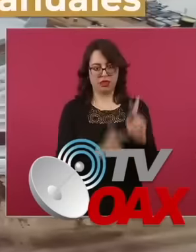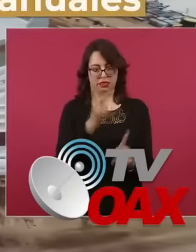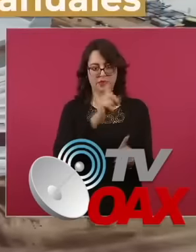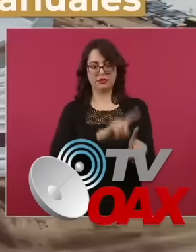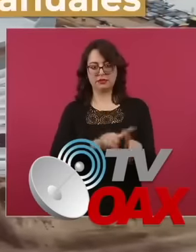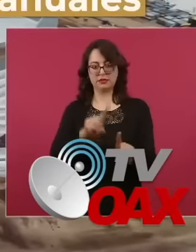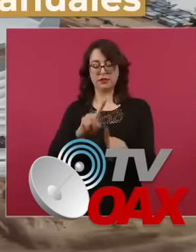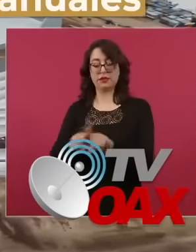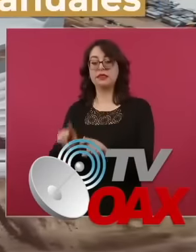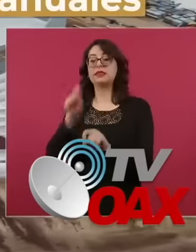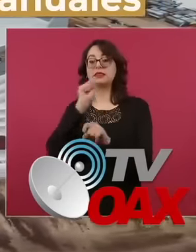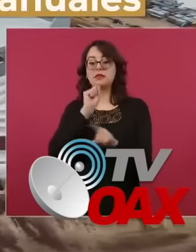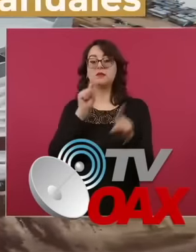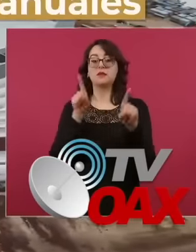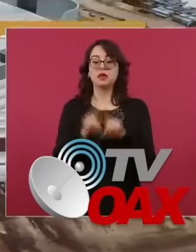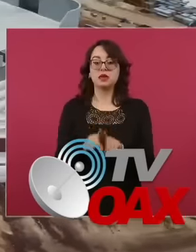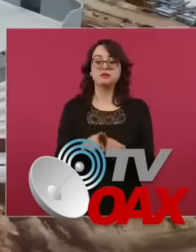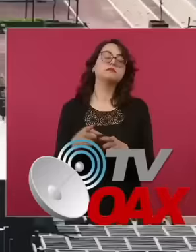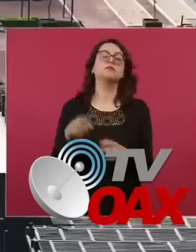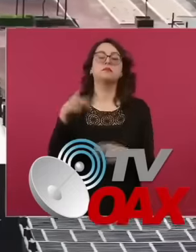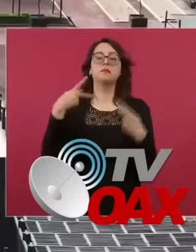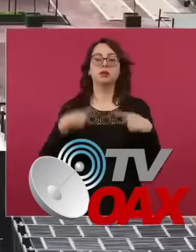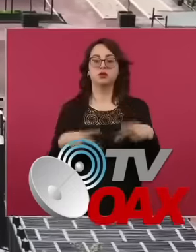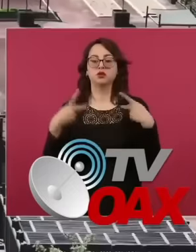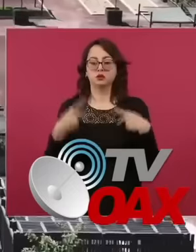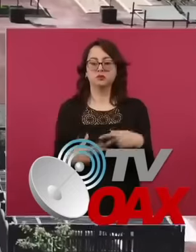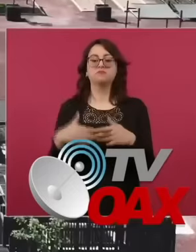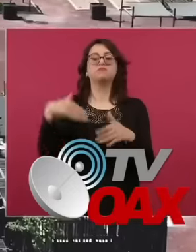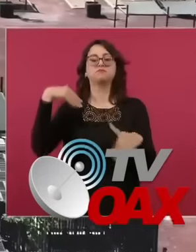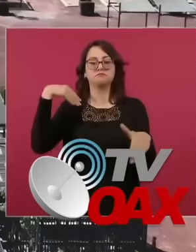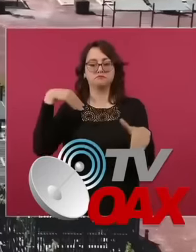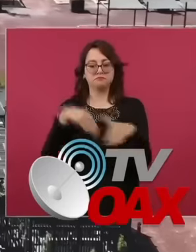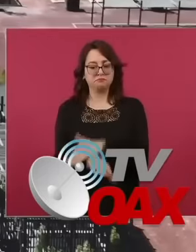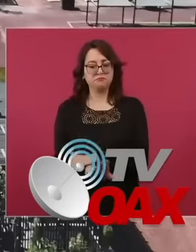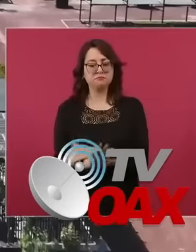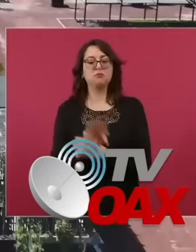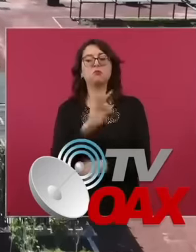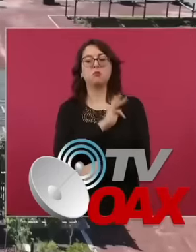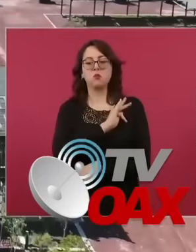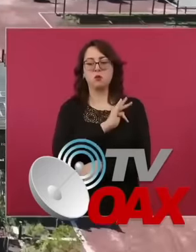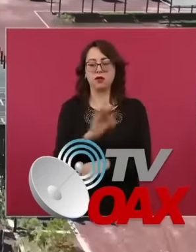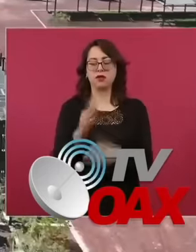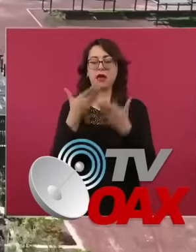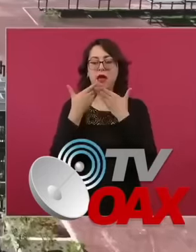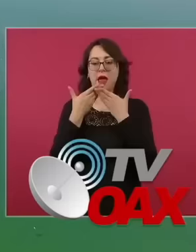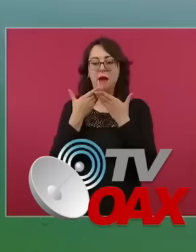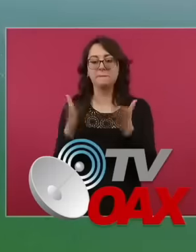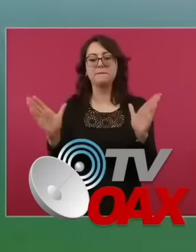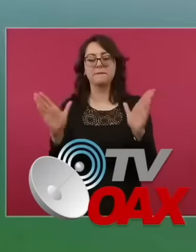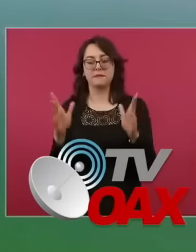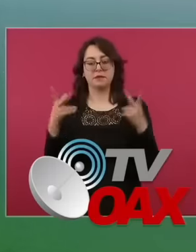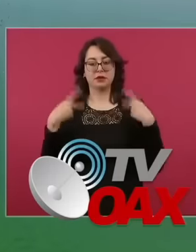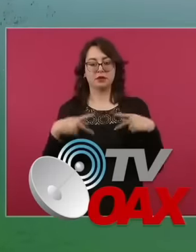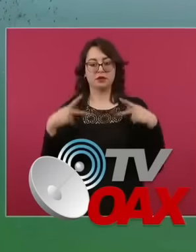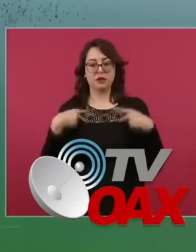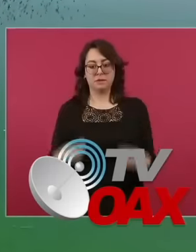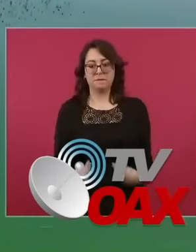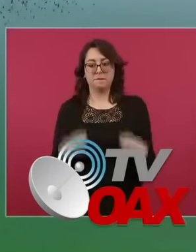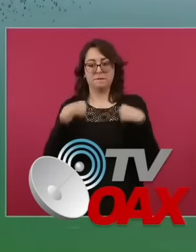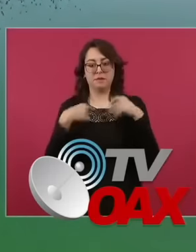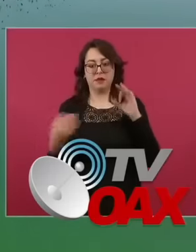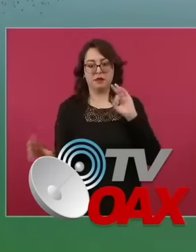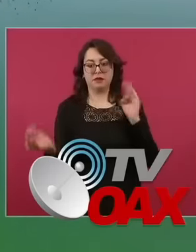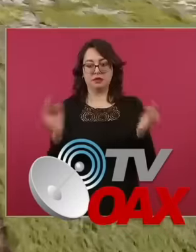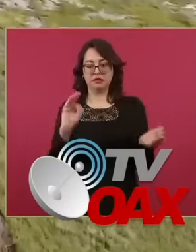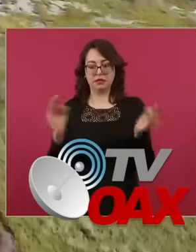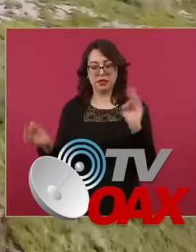es posible abrir este espacio a la gente Este es un proyecto principalmente para la gente más olvidada del Valle de México se estima que el parque